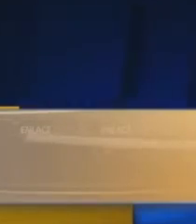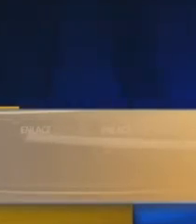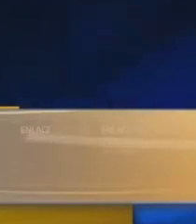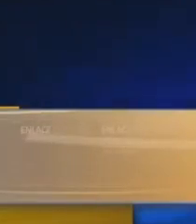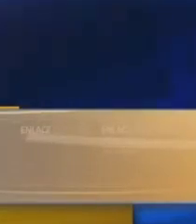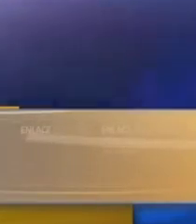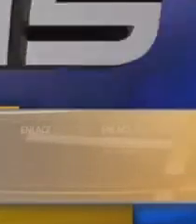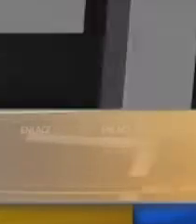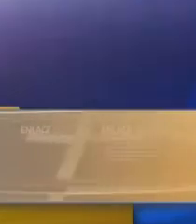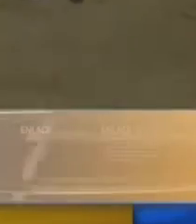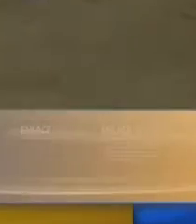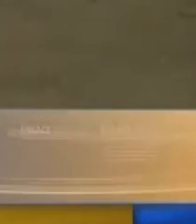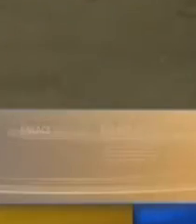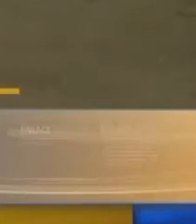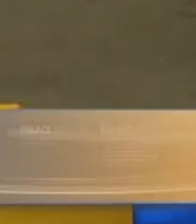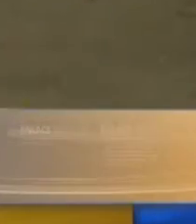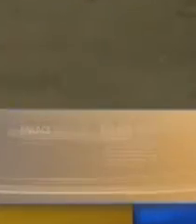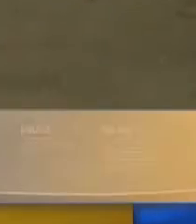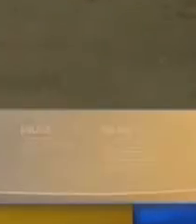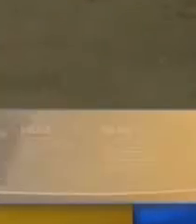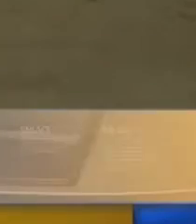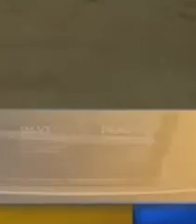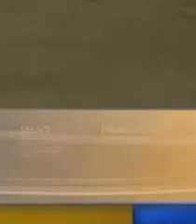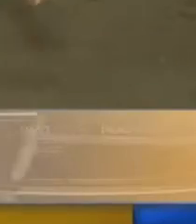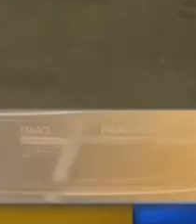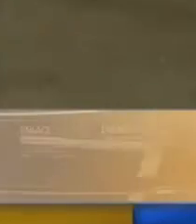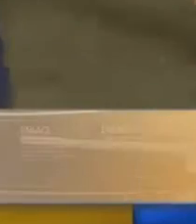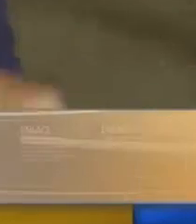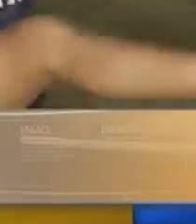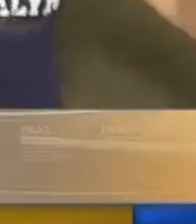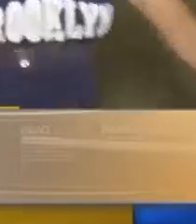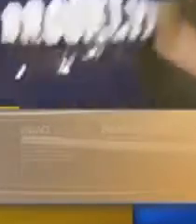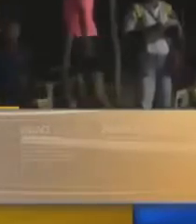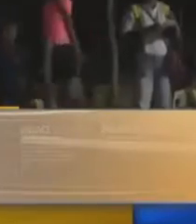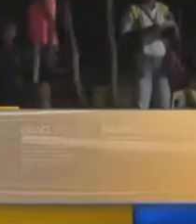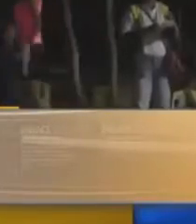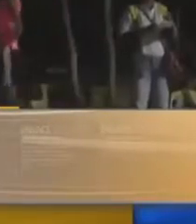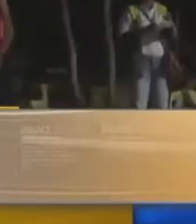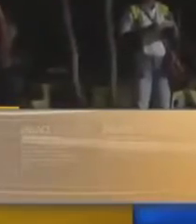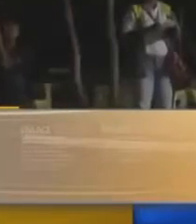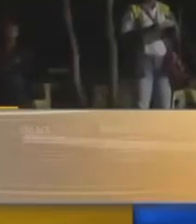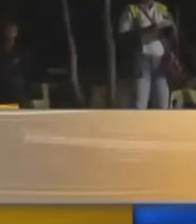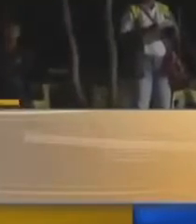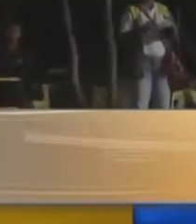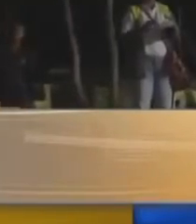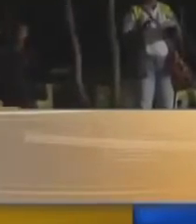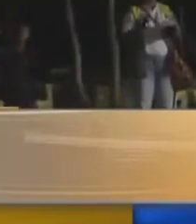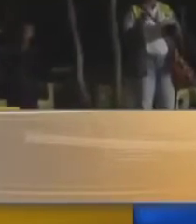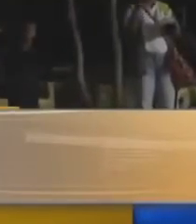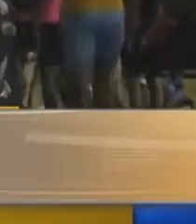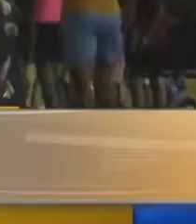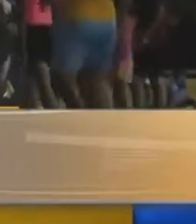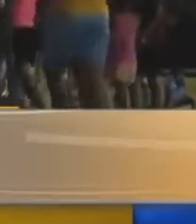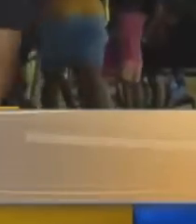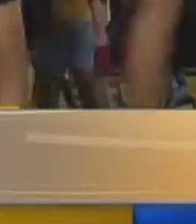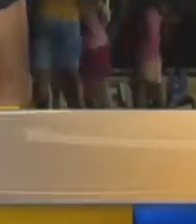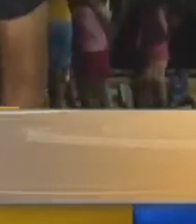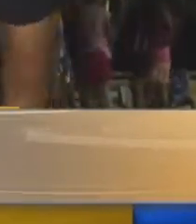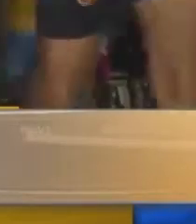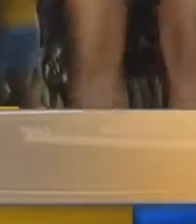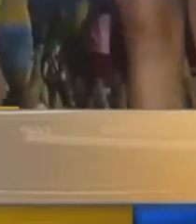invita al acto religioso. En los deportes, Barranqueña Fútbol Club debutará este sábado en el Torneo Nacional Femenino de la Difútbol, en la cancha